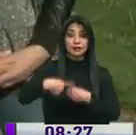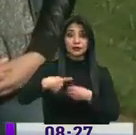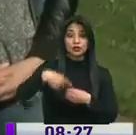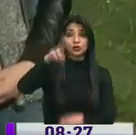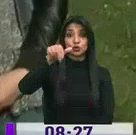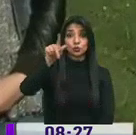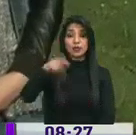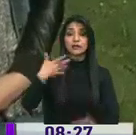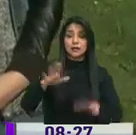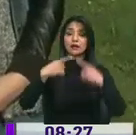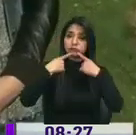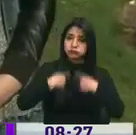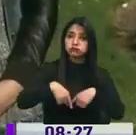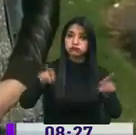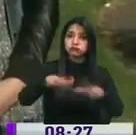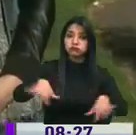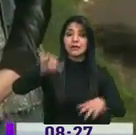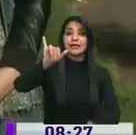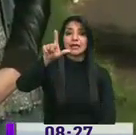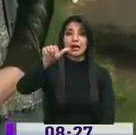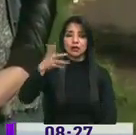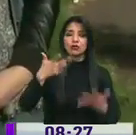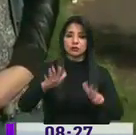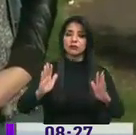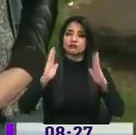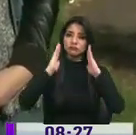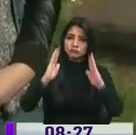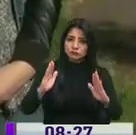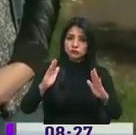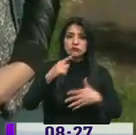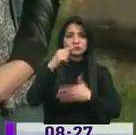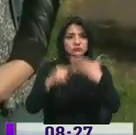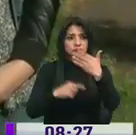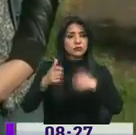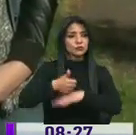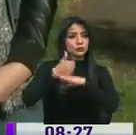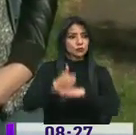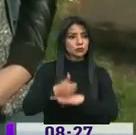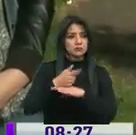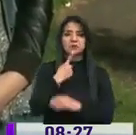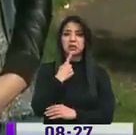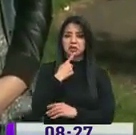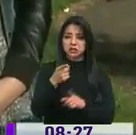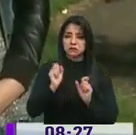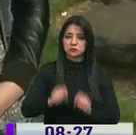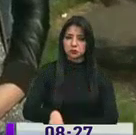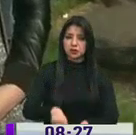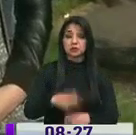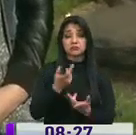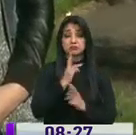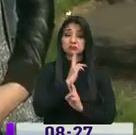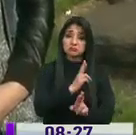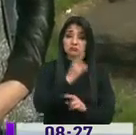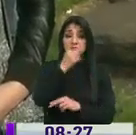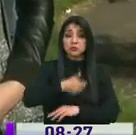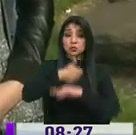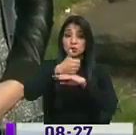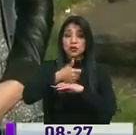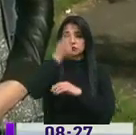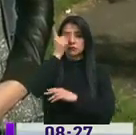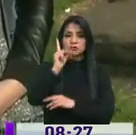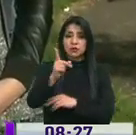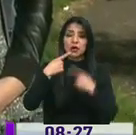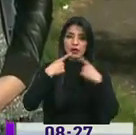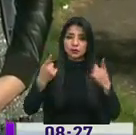en emergencia a este cerro, así que hay que estar atentos a todas las autoridades, las proclamaciones o los anuncios que se pueda hacer al respecto de esto. En